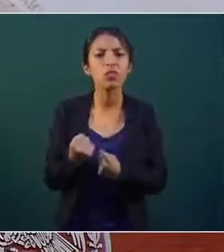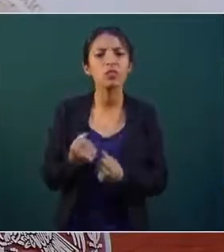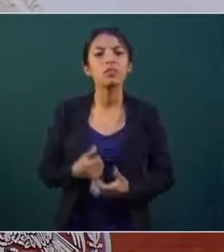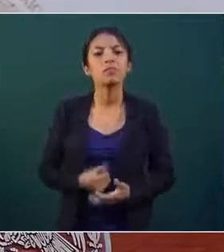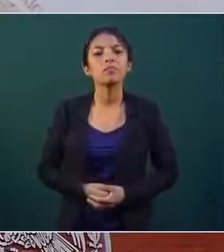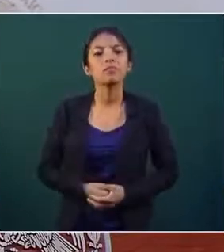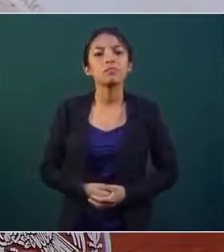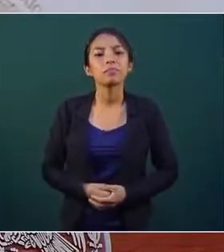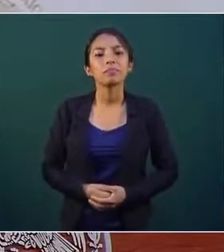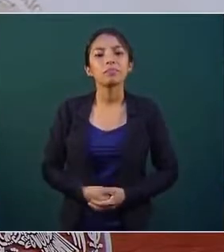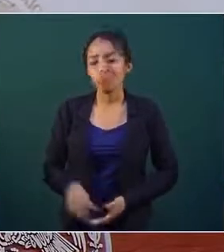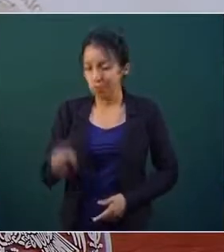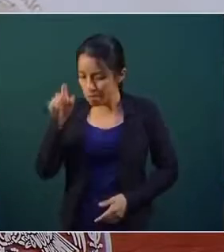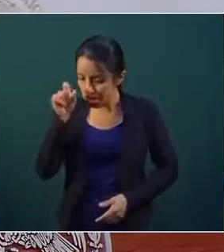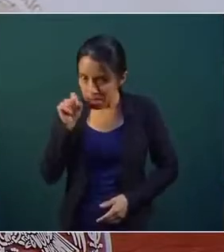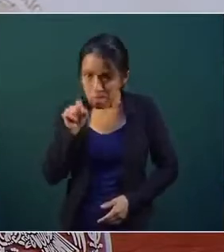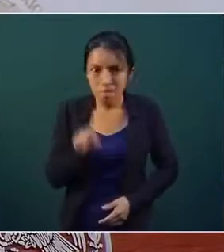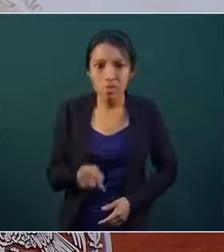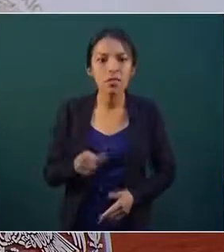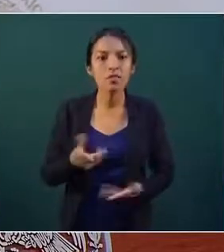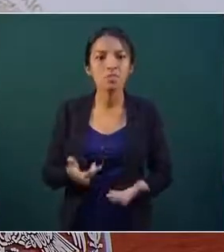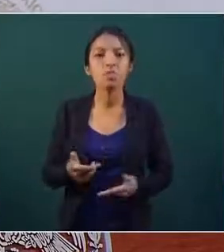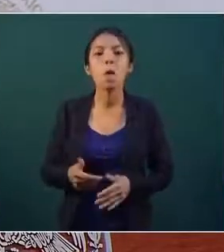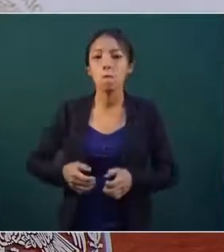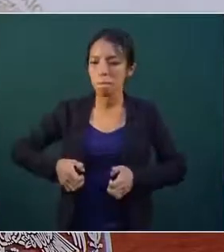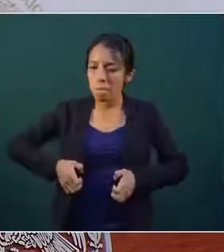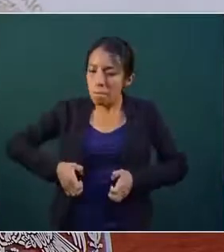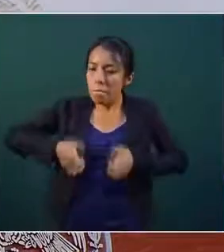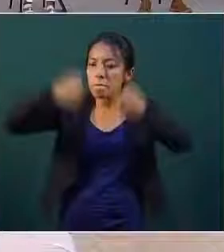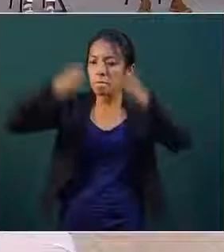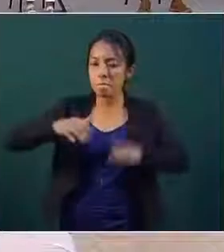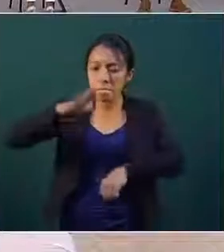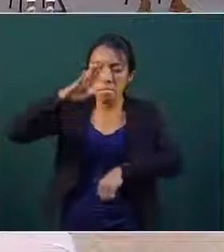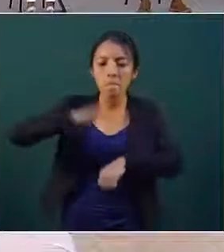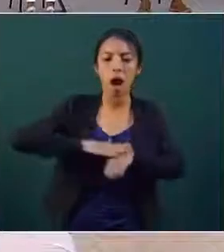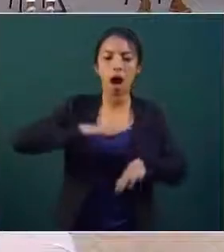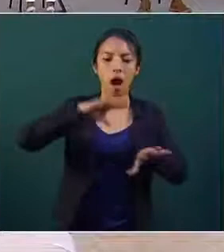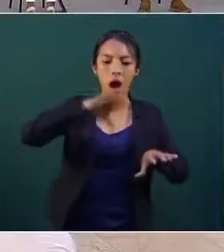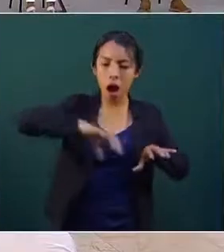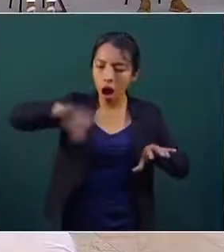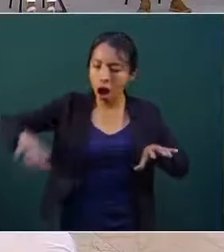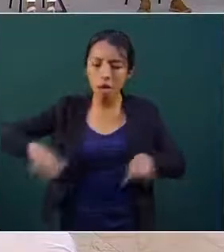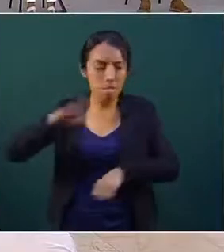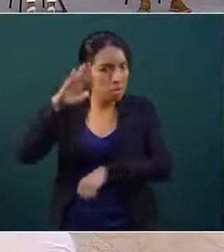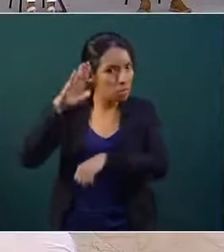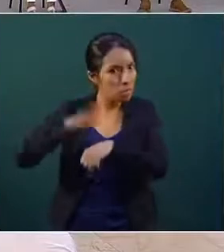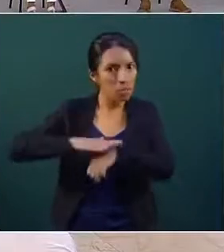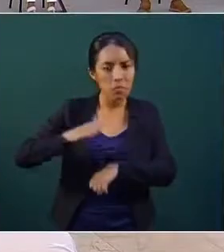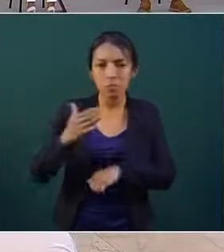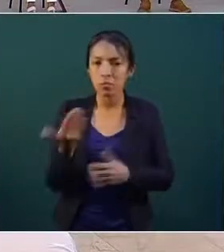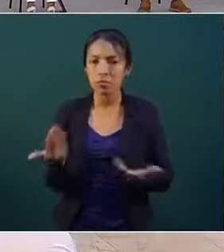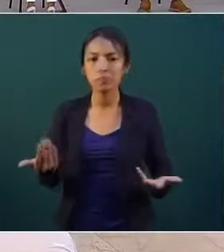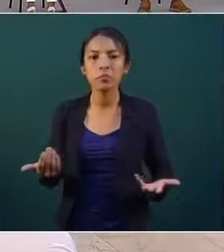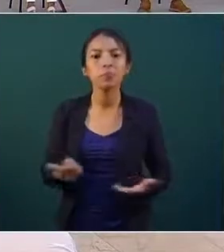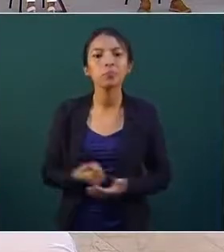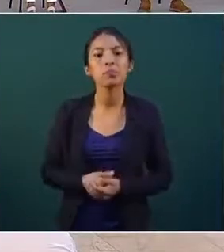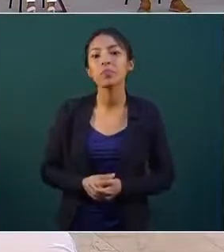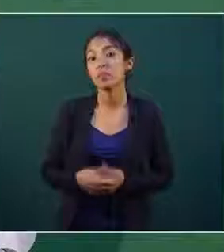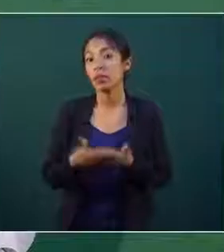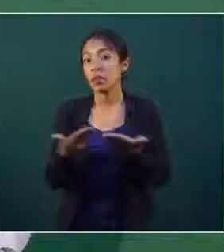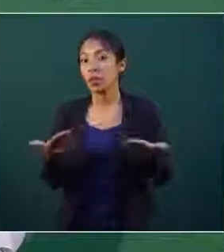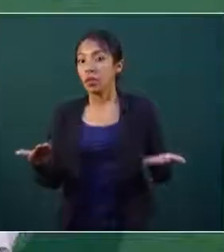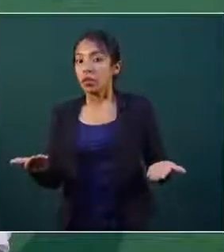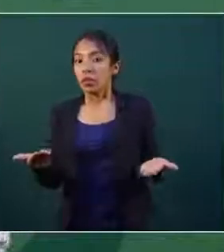vamos a que tengan más instalaciones, ya no van a ser, decía, solo